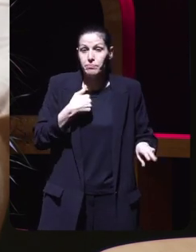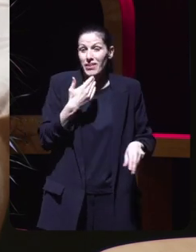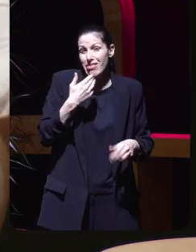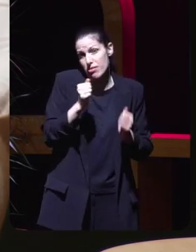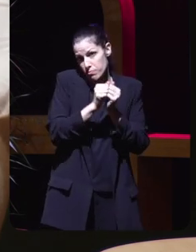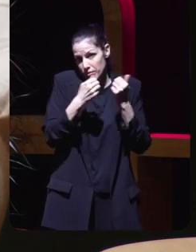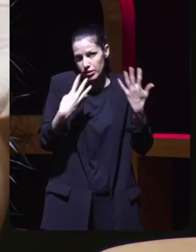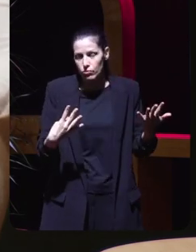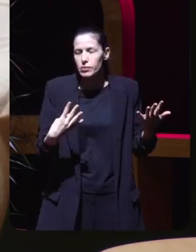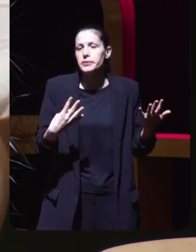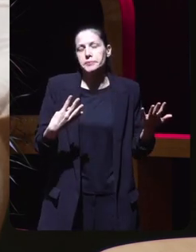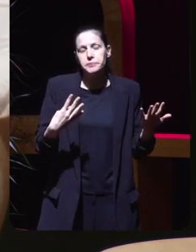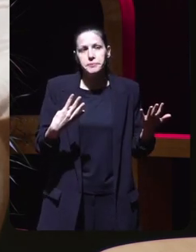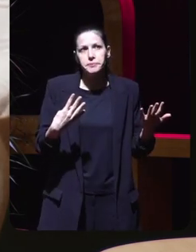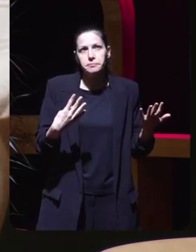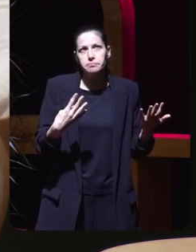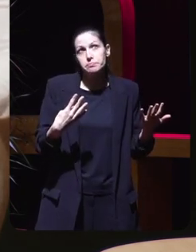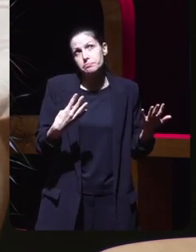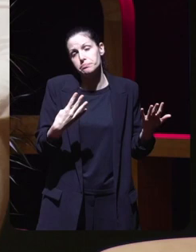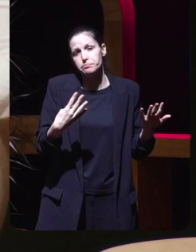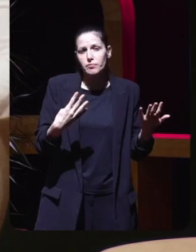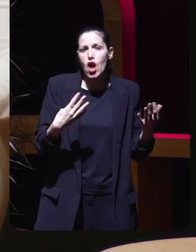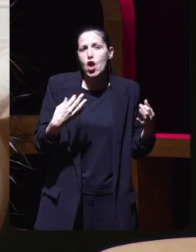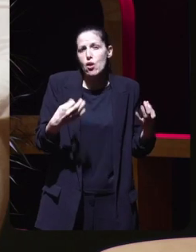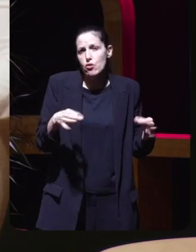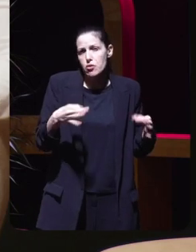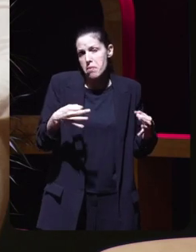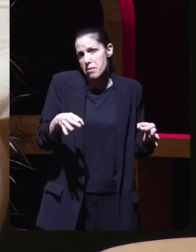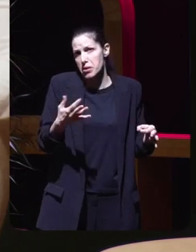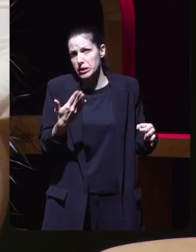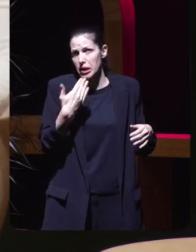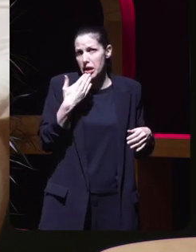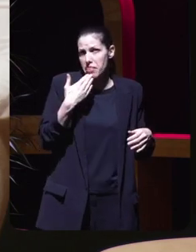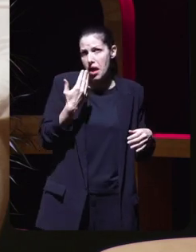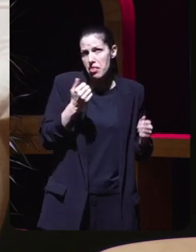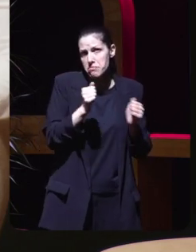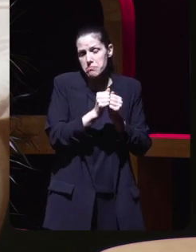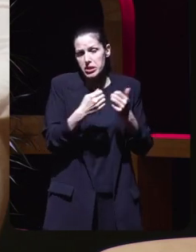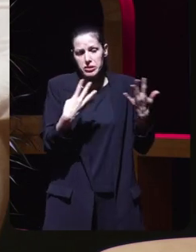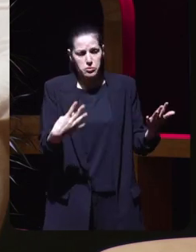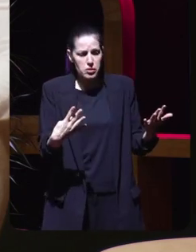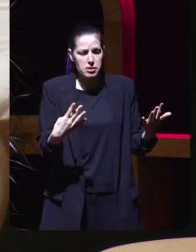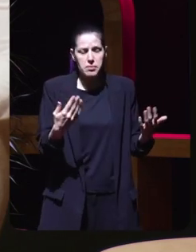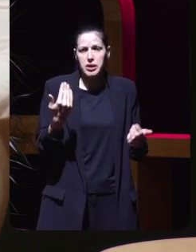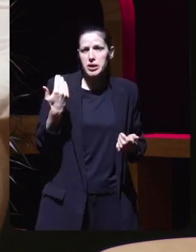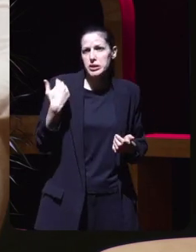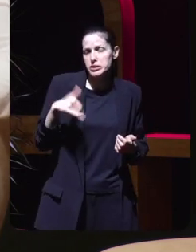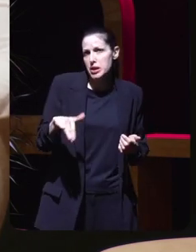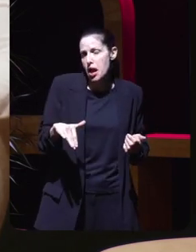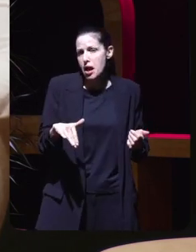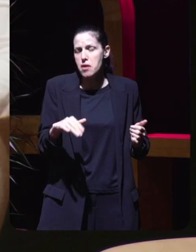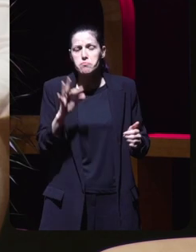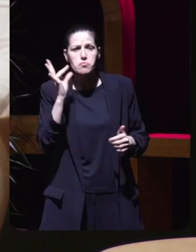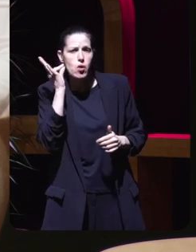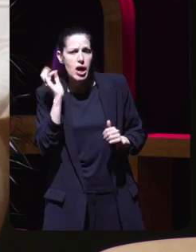pues bueno o que suele ser normal no con que con 20 noveanos más o menos dos que tengo